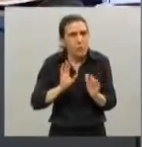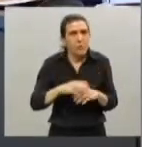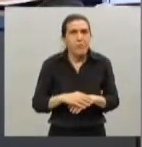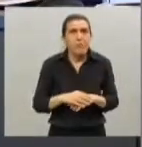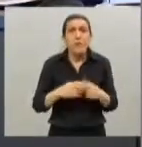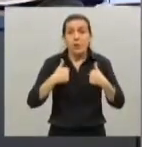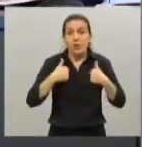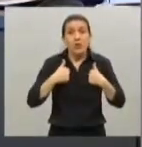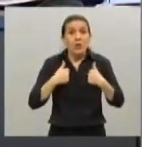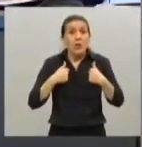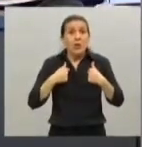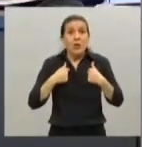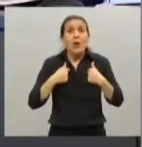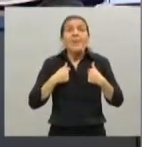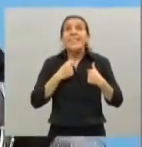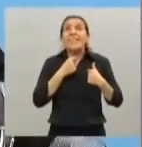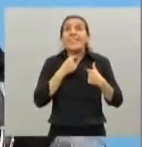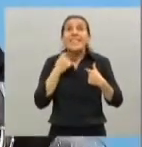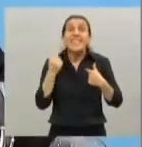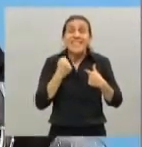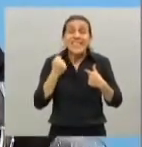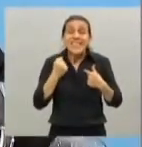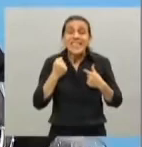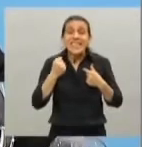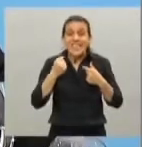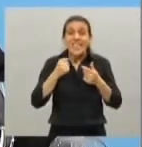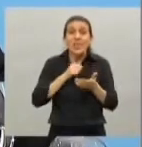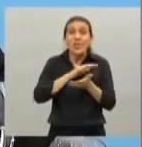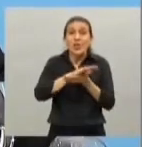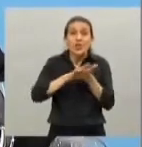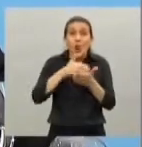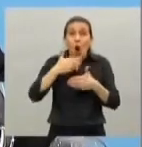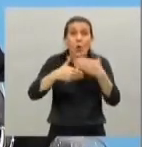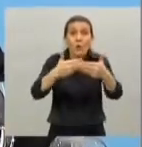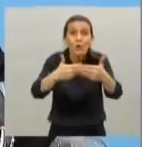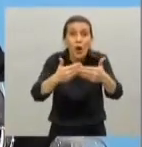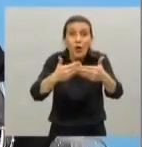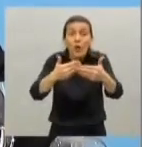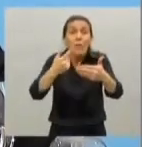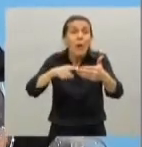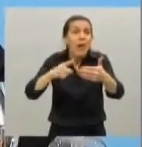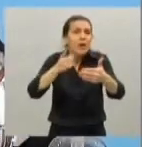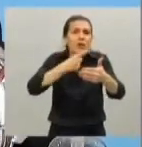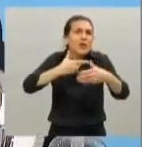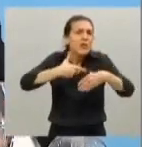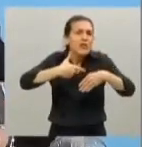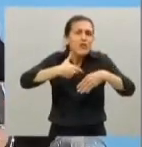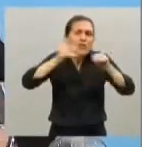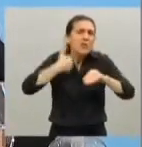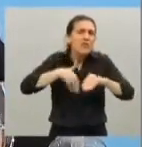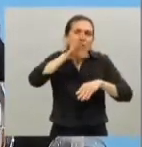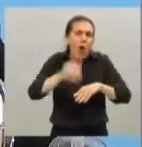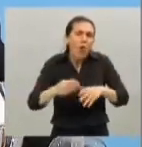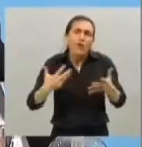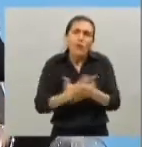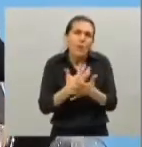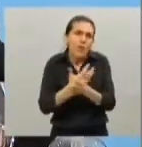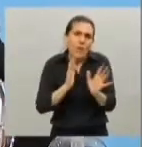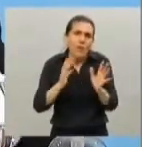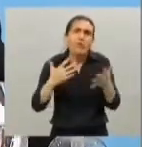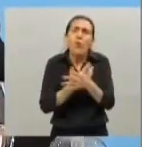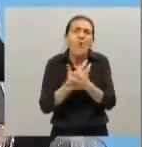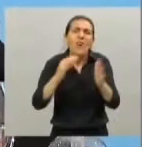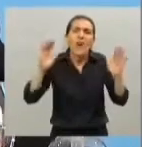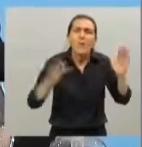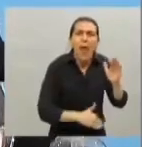qué elegía, en el devenir de la pandemia, lo que empezó a aparecer es fuertes implicancias en la subjetividad de cada